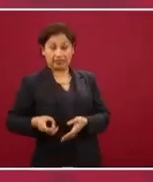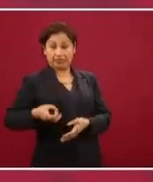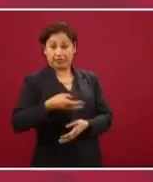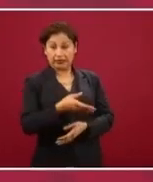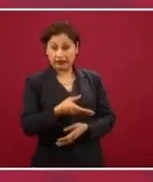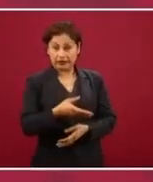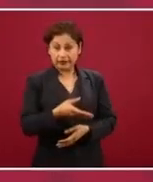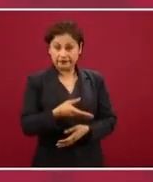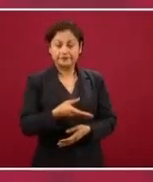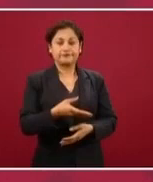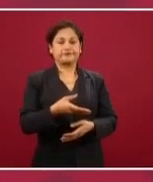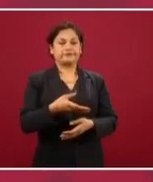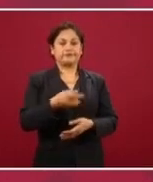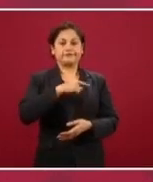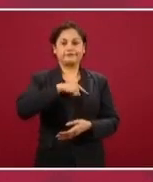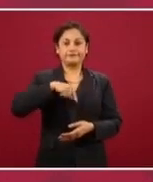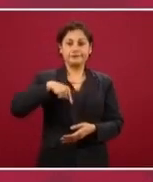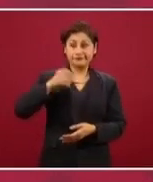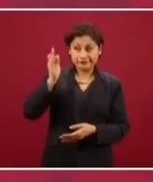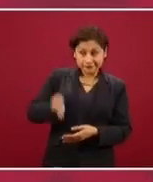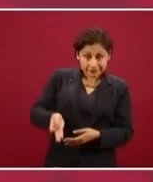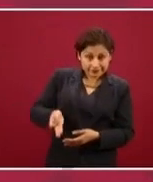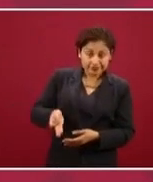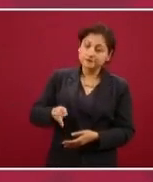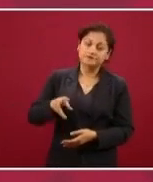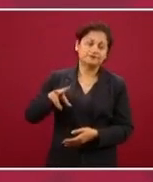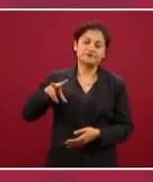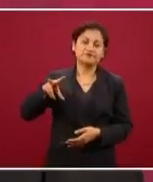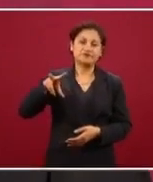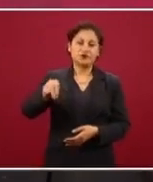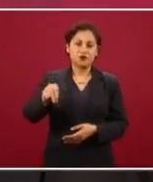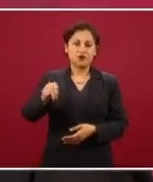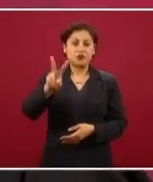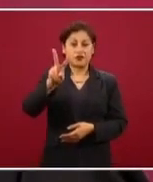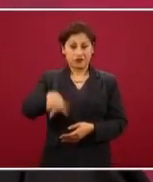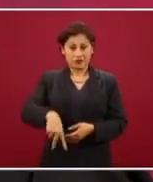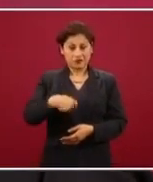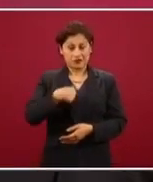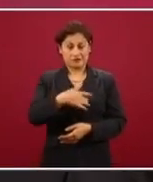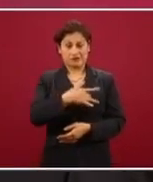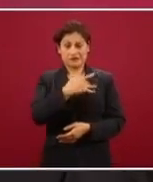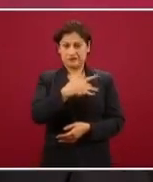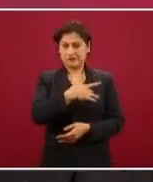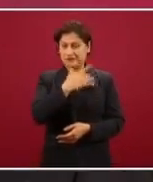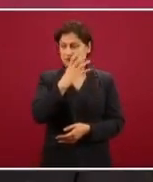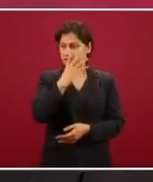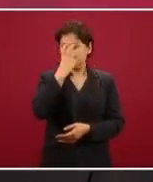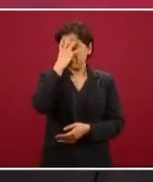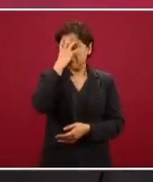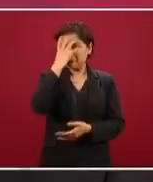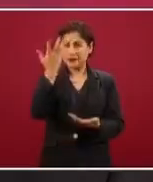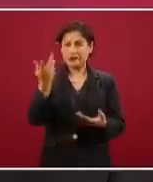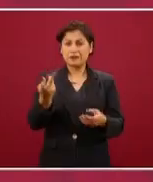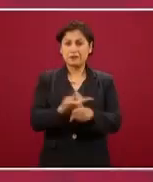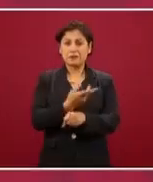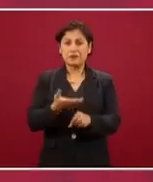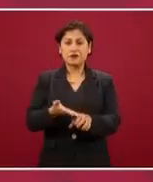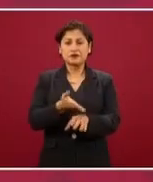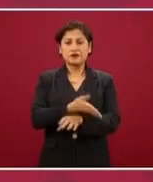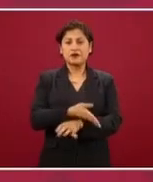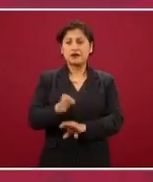eso no lo podemos permitir. Es una vergüenza que los casos de Odebrecht, por